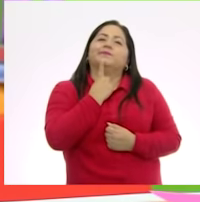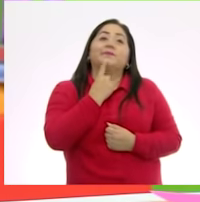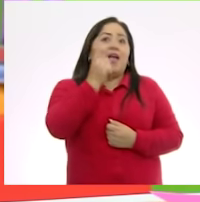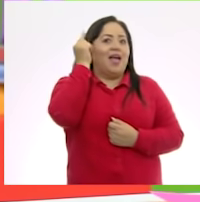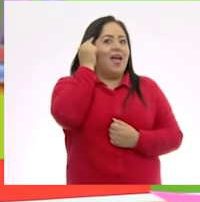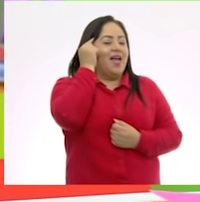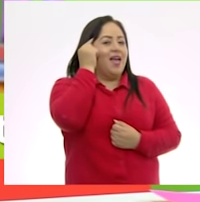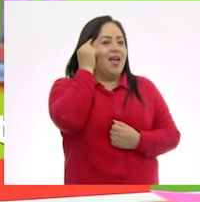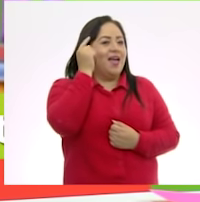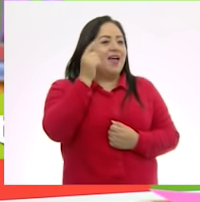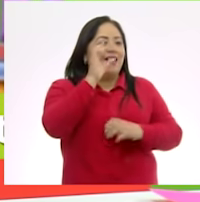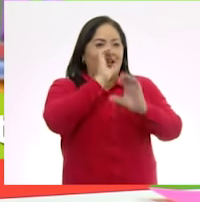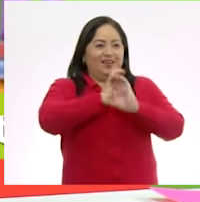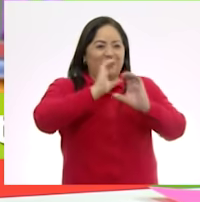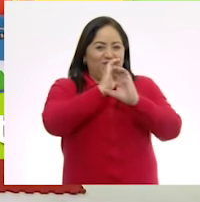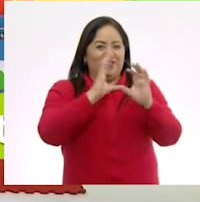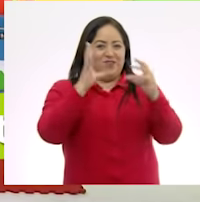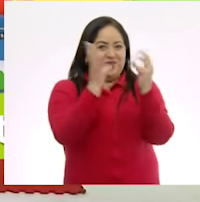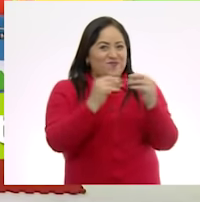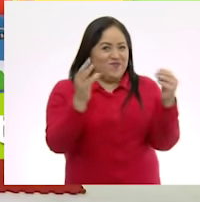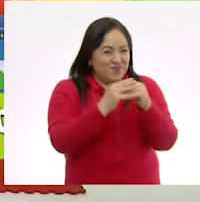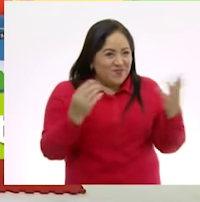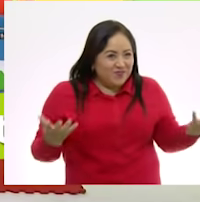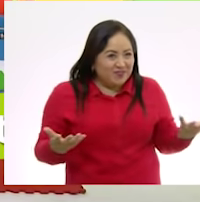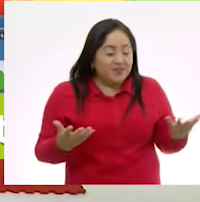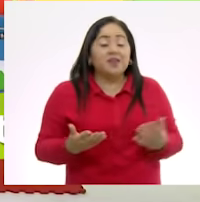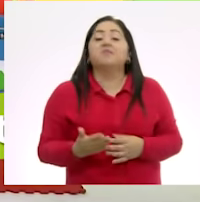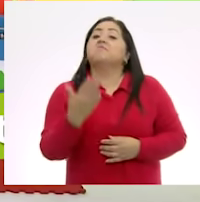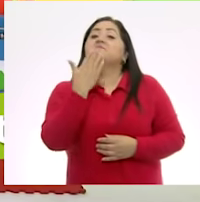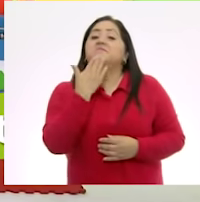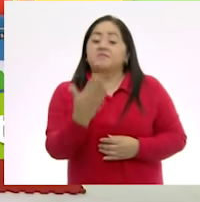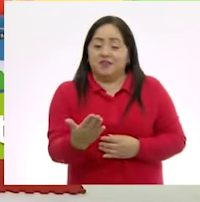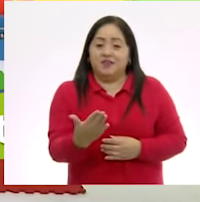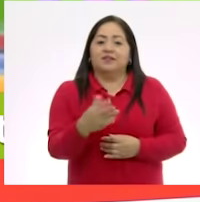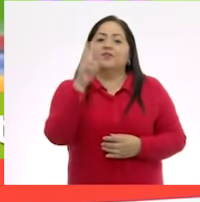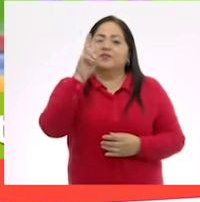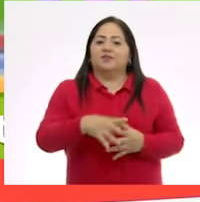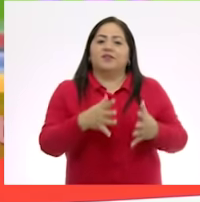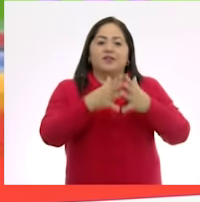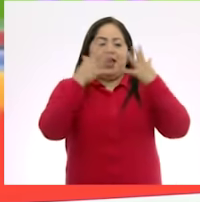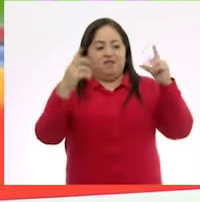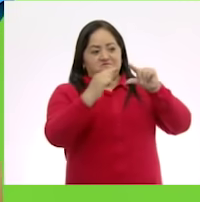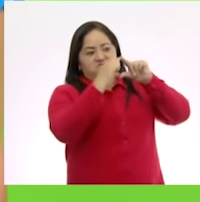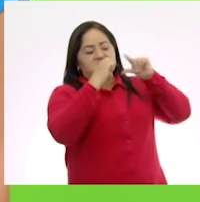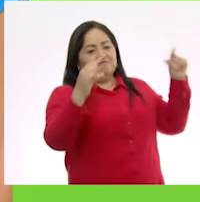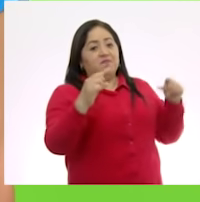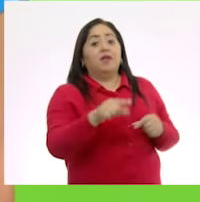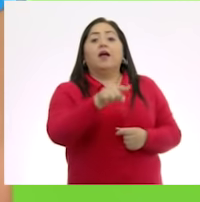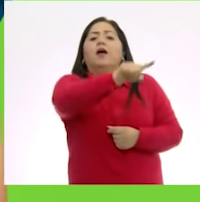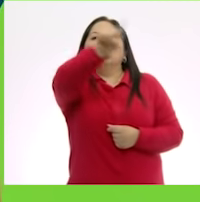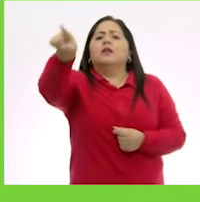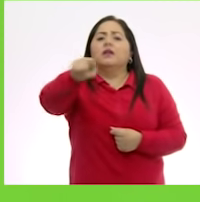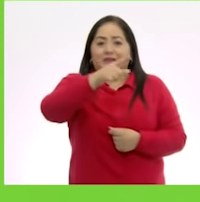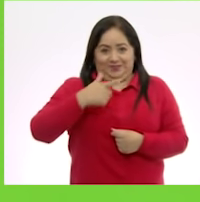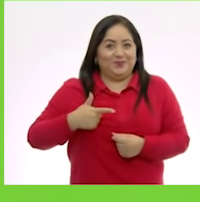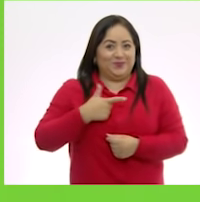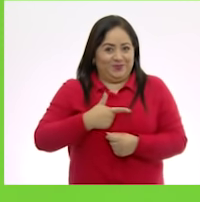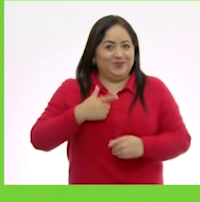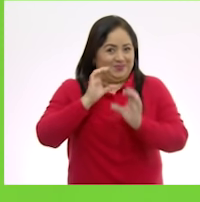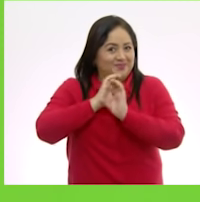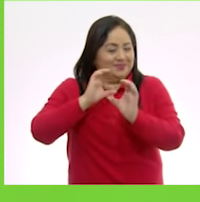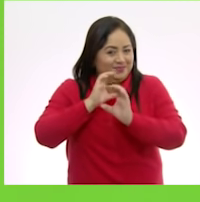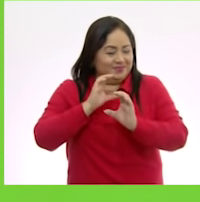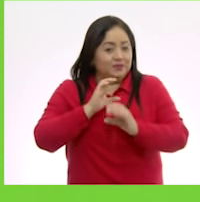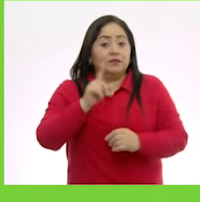Ya sé, la canción de las frutas. Muy bien, es un gran título. ¿Y allá? ¿Les gustó la